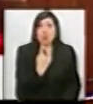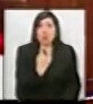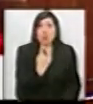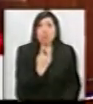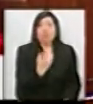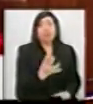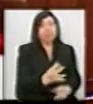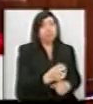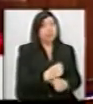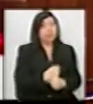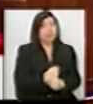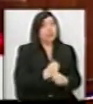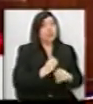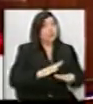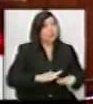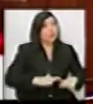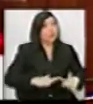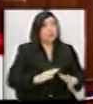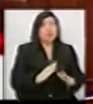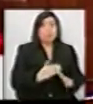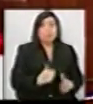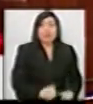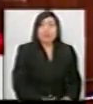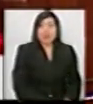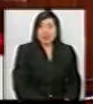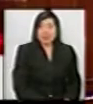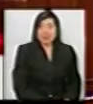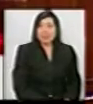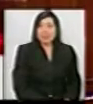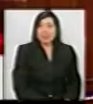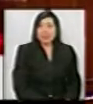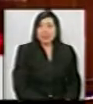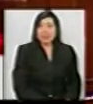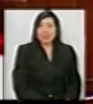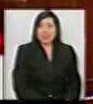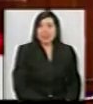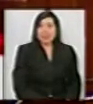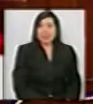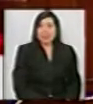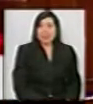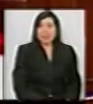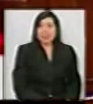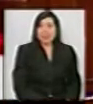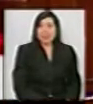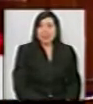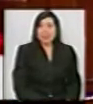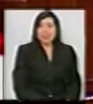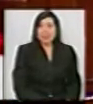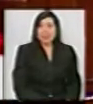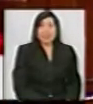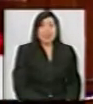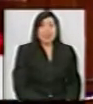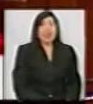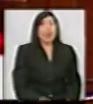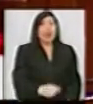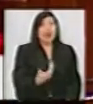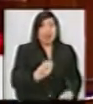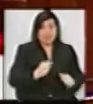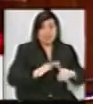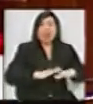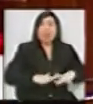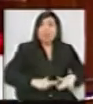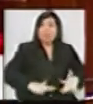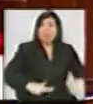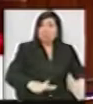es la recuperación de terrenos de engorde si se puede pasar a las imágenes rápidamente presidente hay terrenos